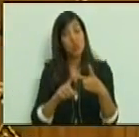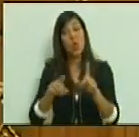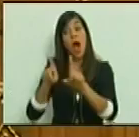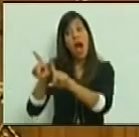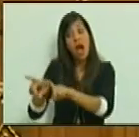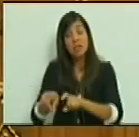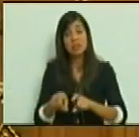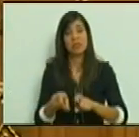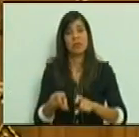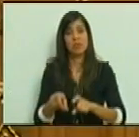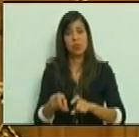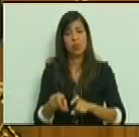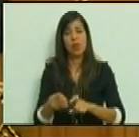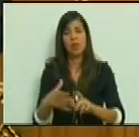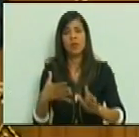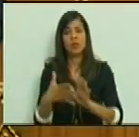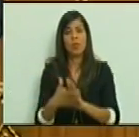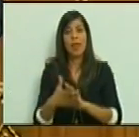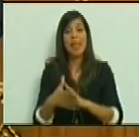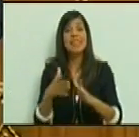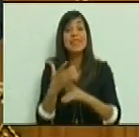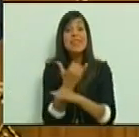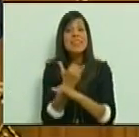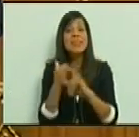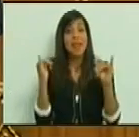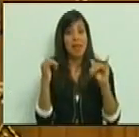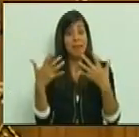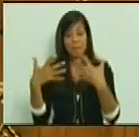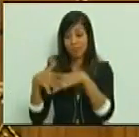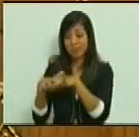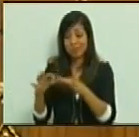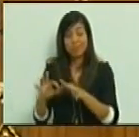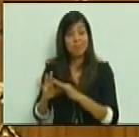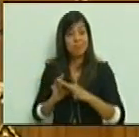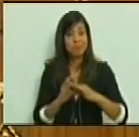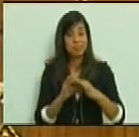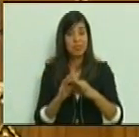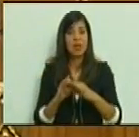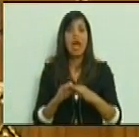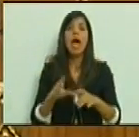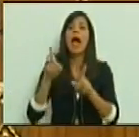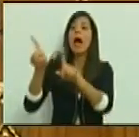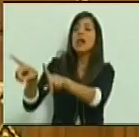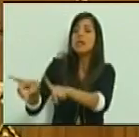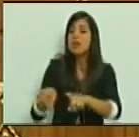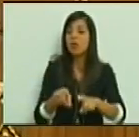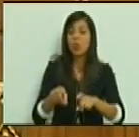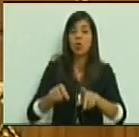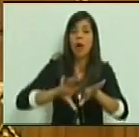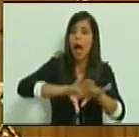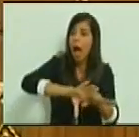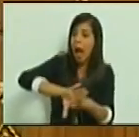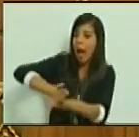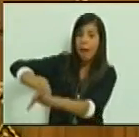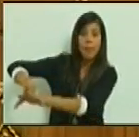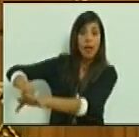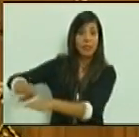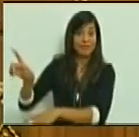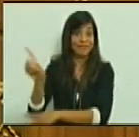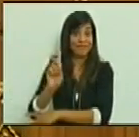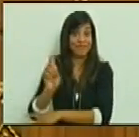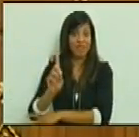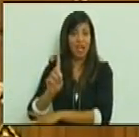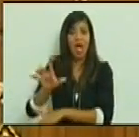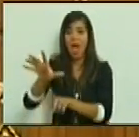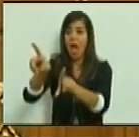es su carácter interdependiente. La agricultura no es aislada. La agricultura tiene una